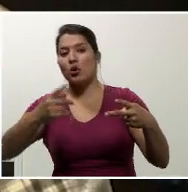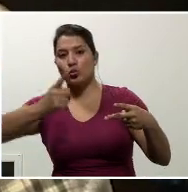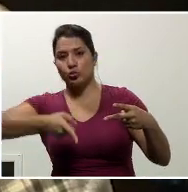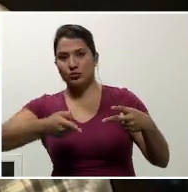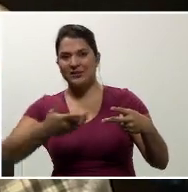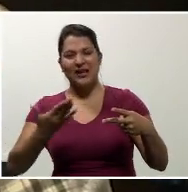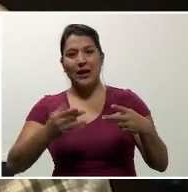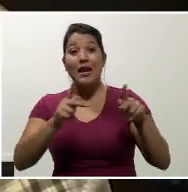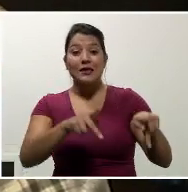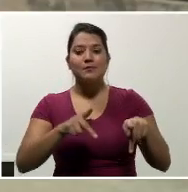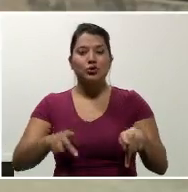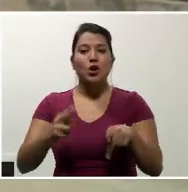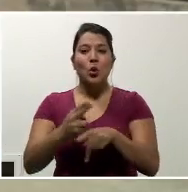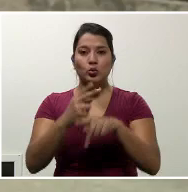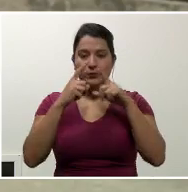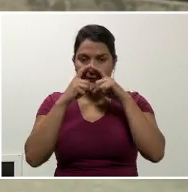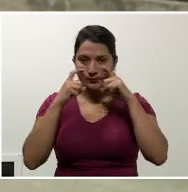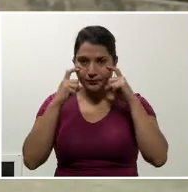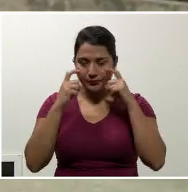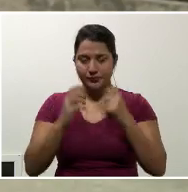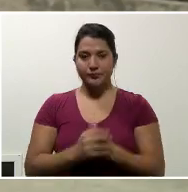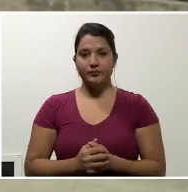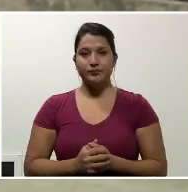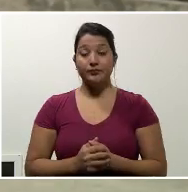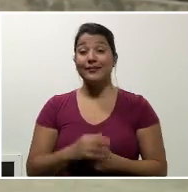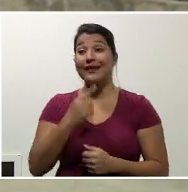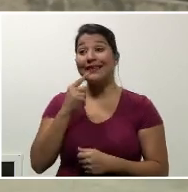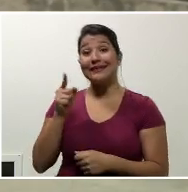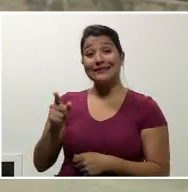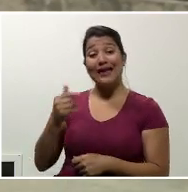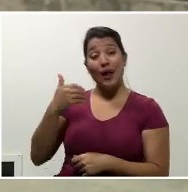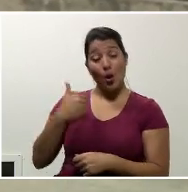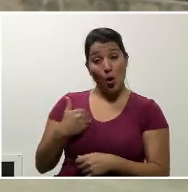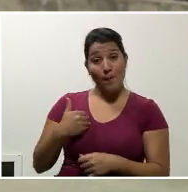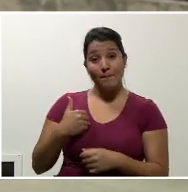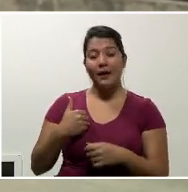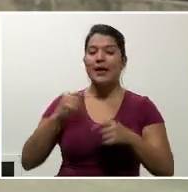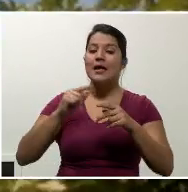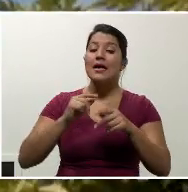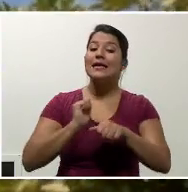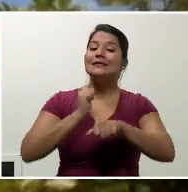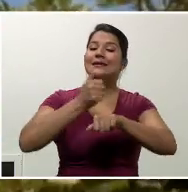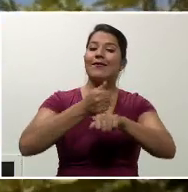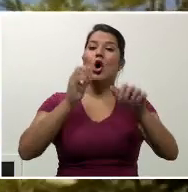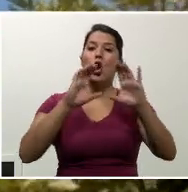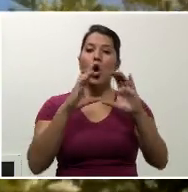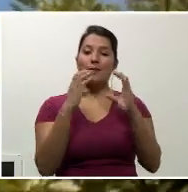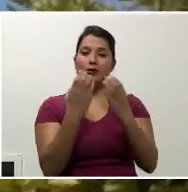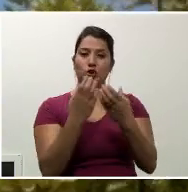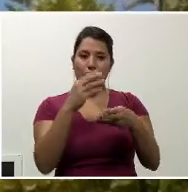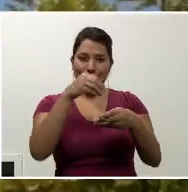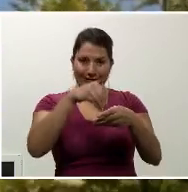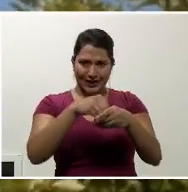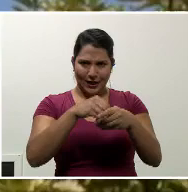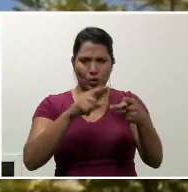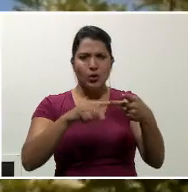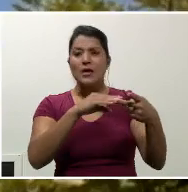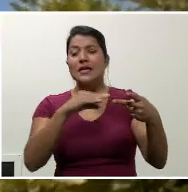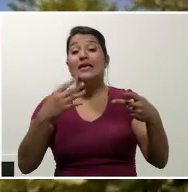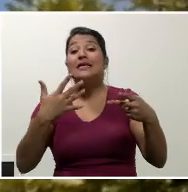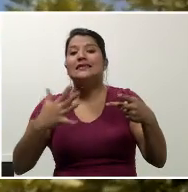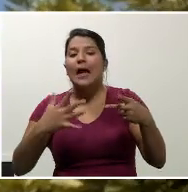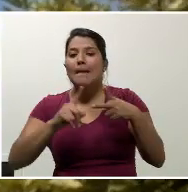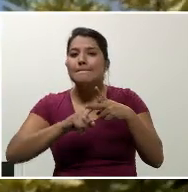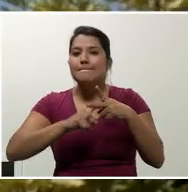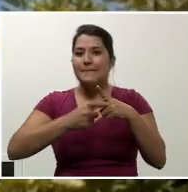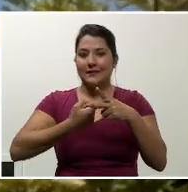usaran mascarillas. Arias dijo que instauraron una comisión interna y activaron los protocolos en la